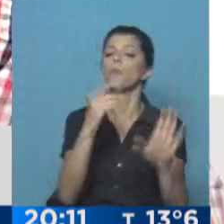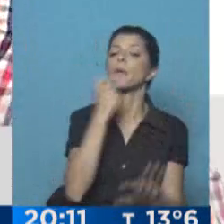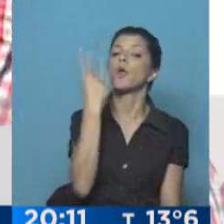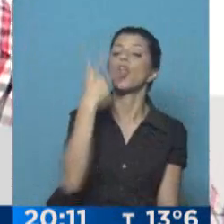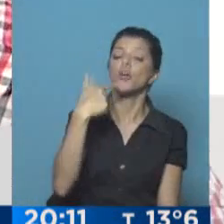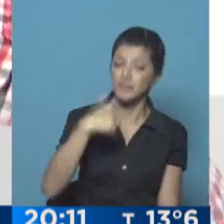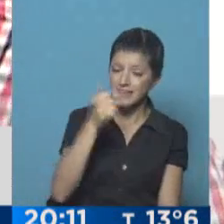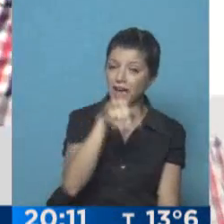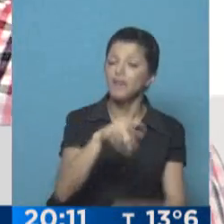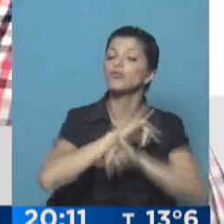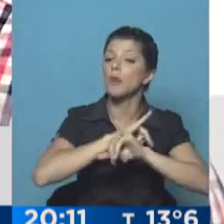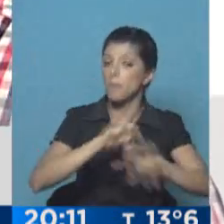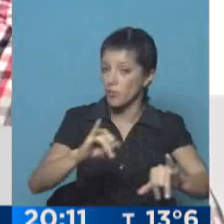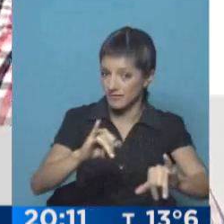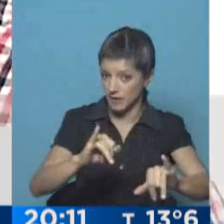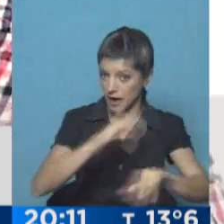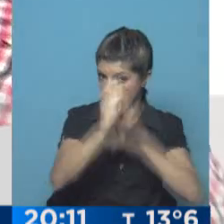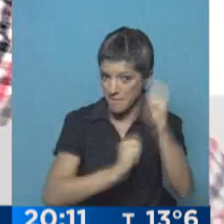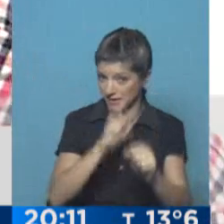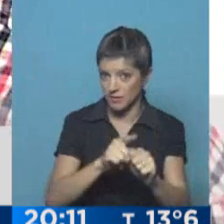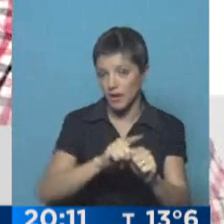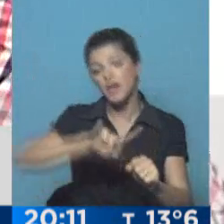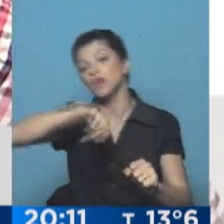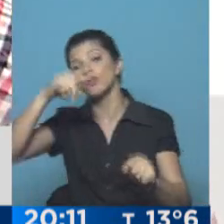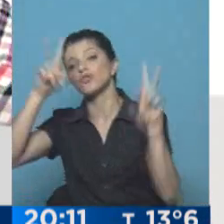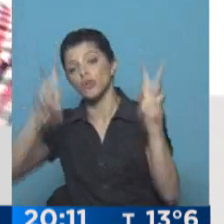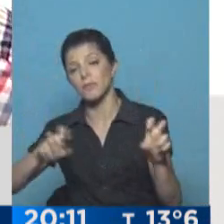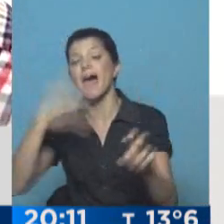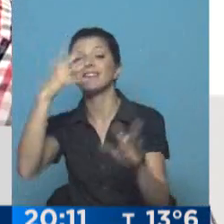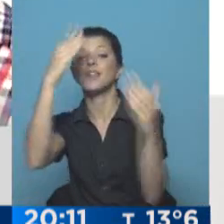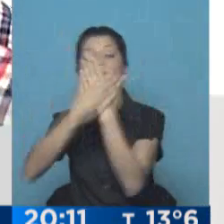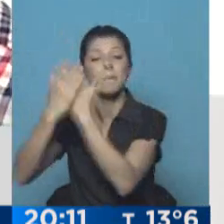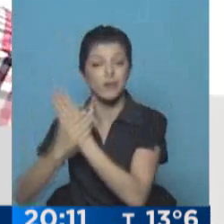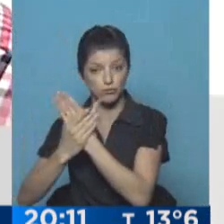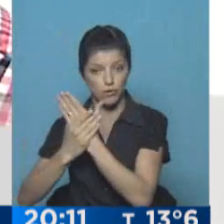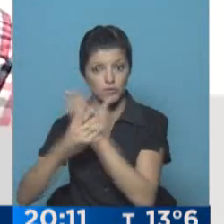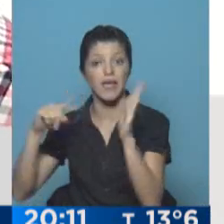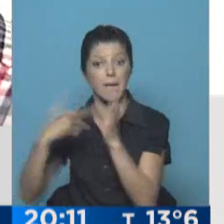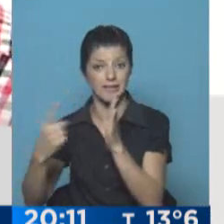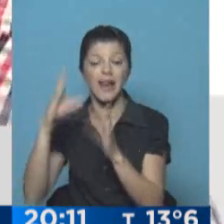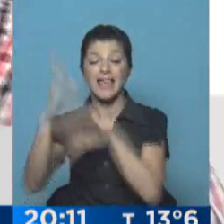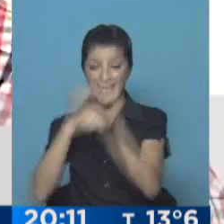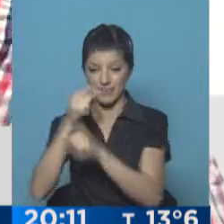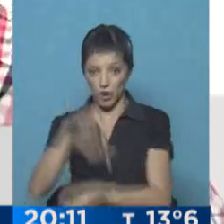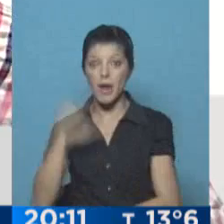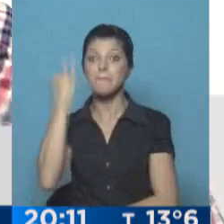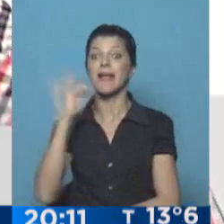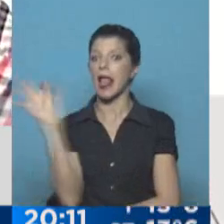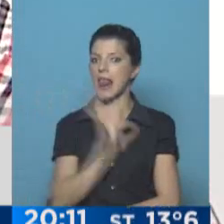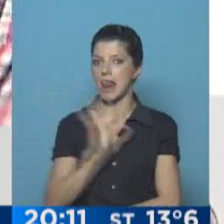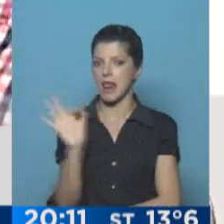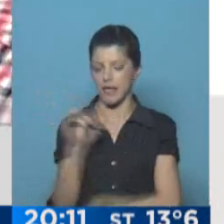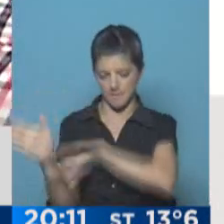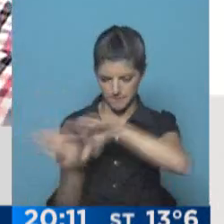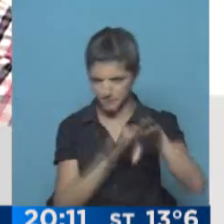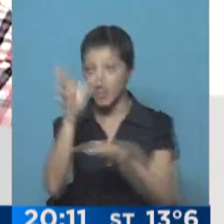empresa dedicada a la publicidad que factura otro tipo de cuestiones a 5 ministros del gobierno porteño que hasta ahora no han dado explicaciones. En el caso de la Escuela